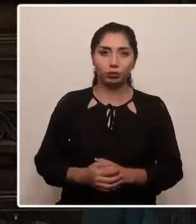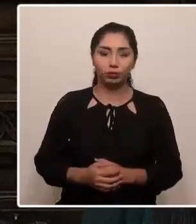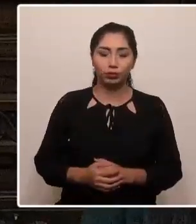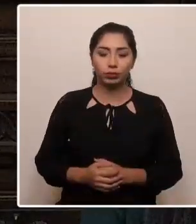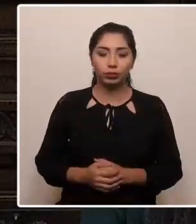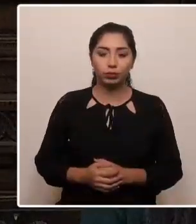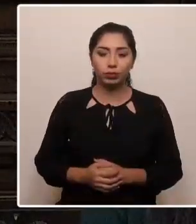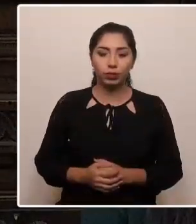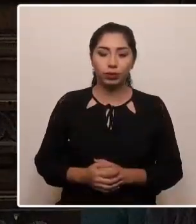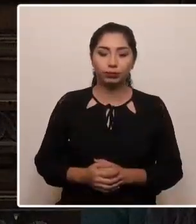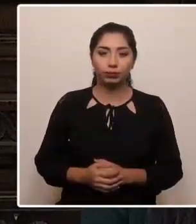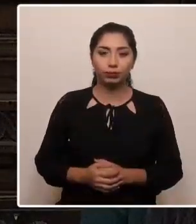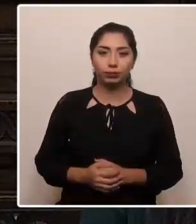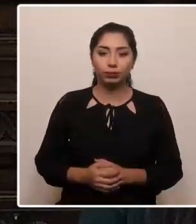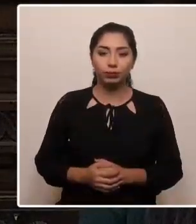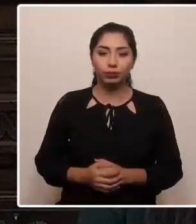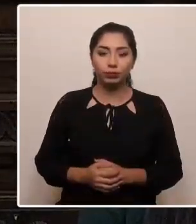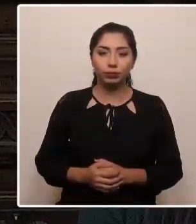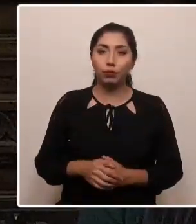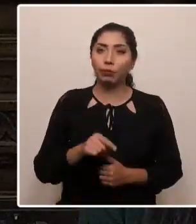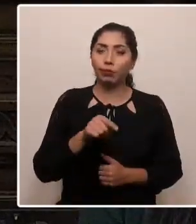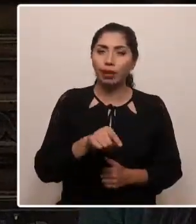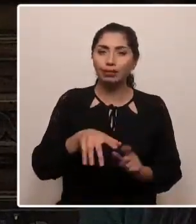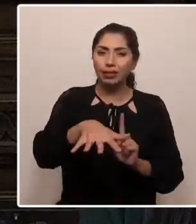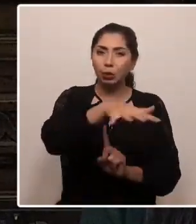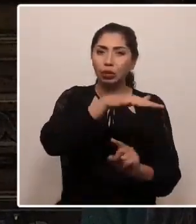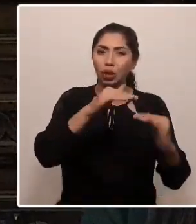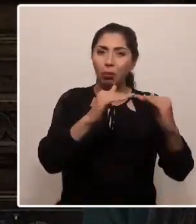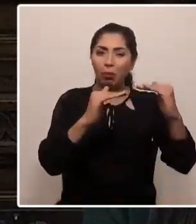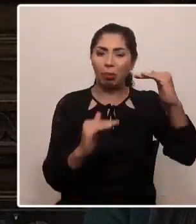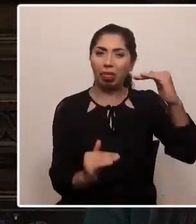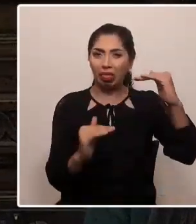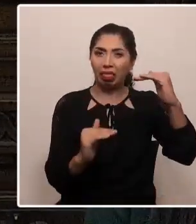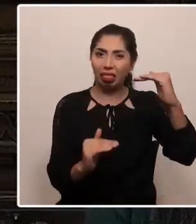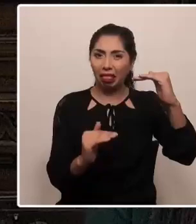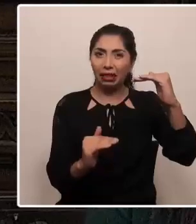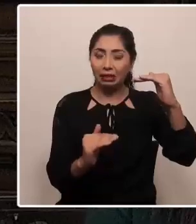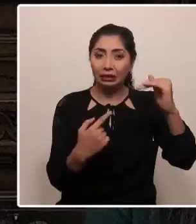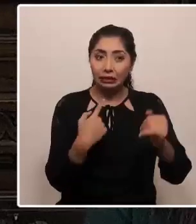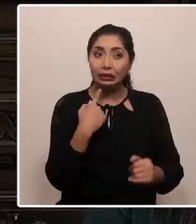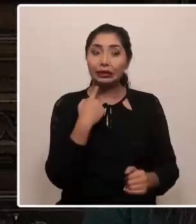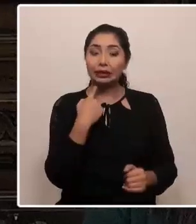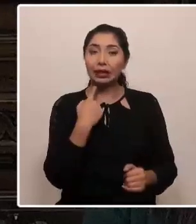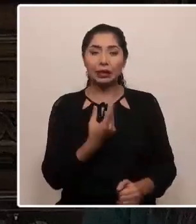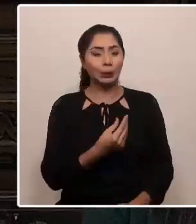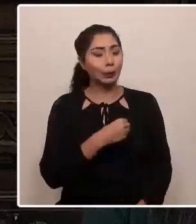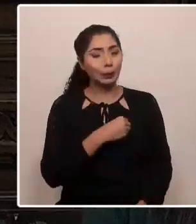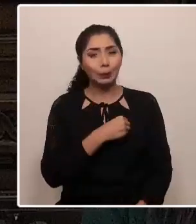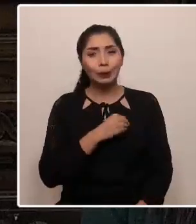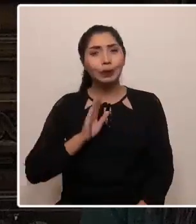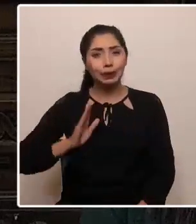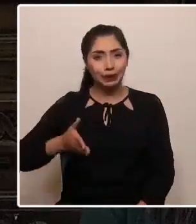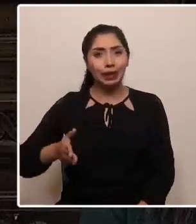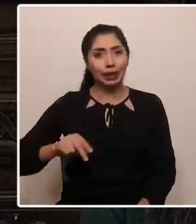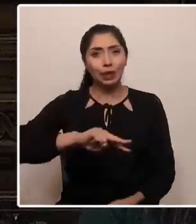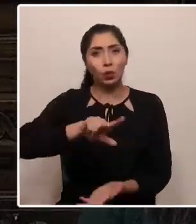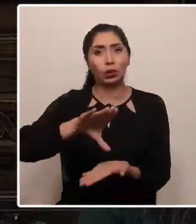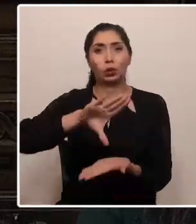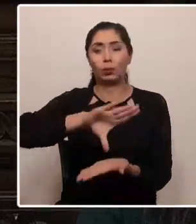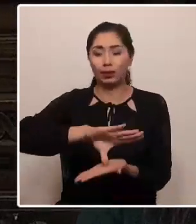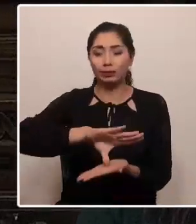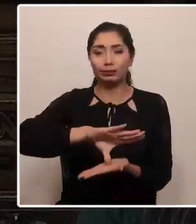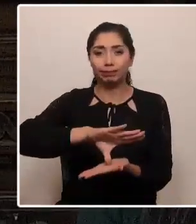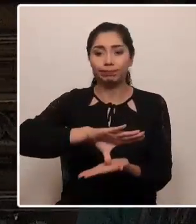Un golpe directo a las condiciones de desigualdad estructural que lamentablemente persisten en nuestro país.